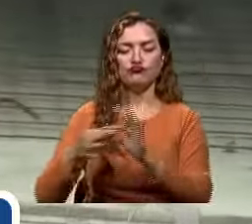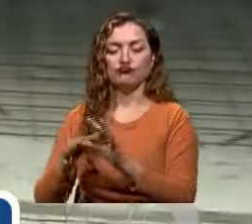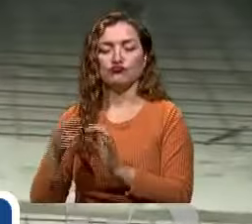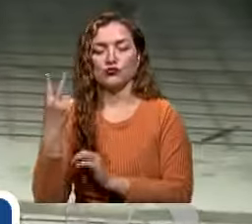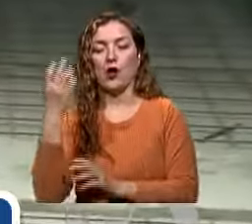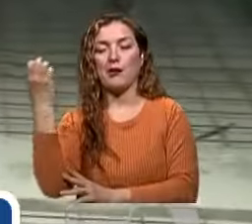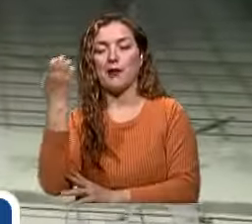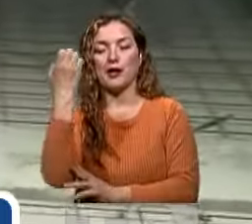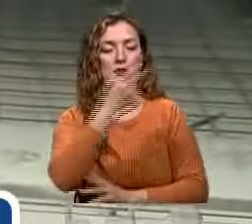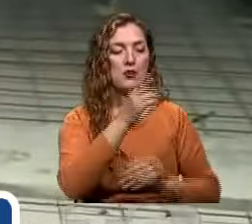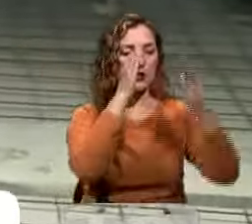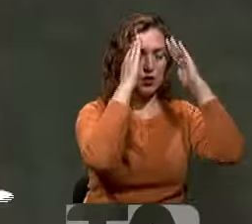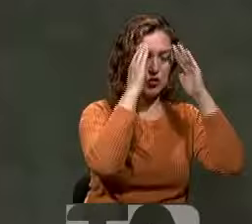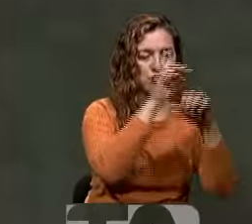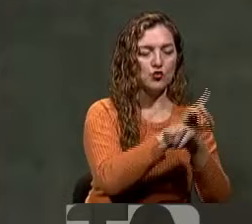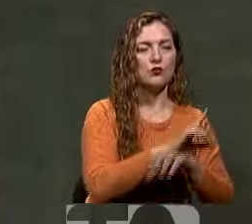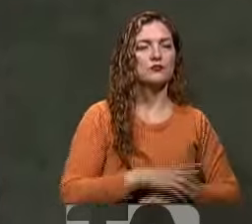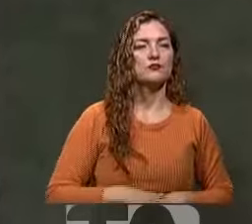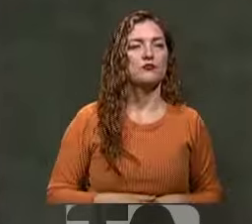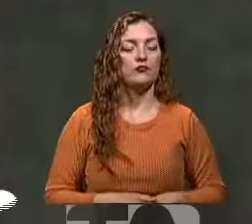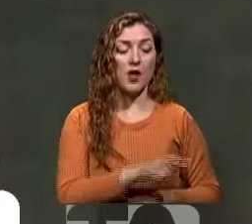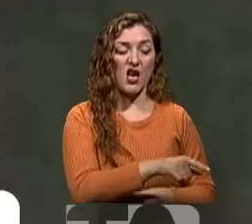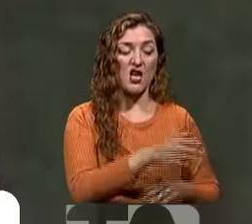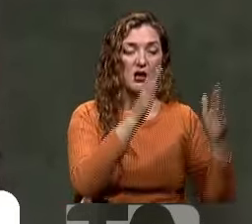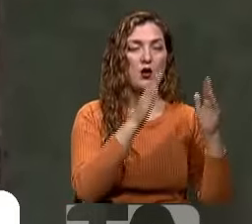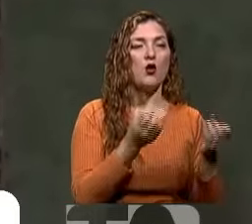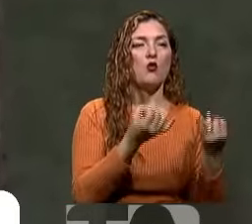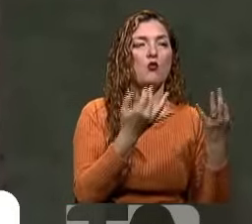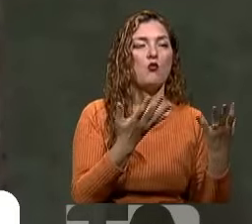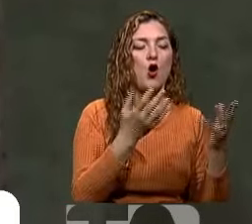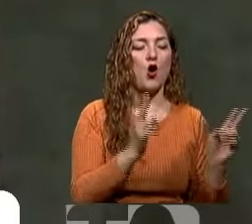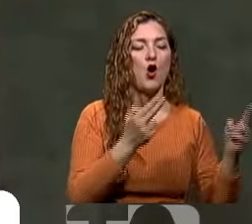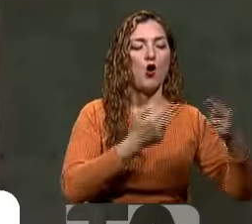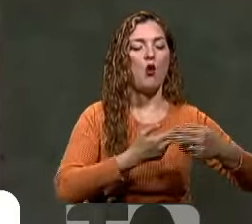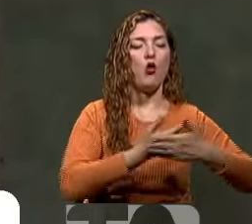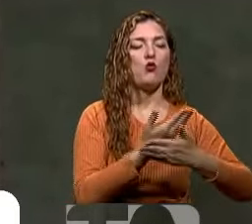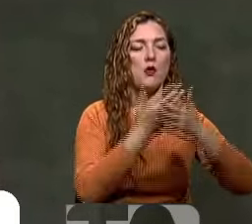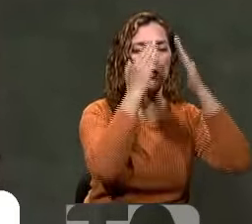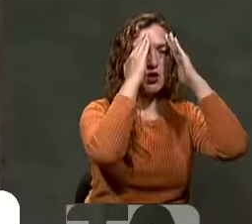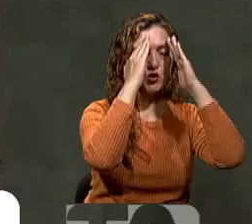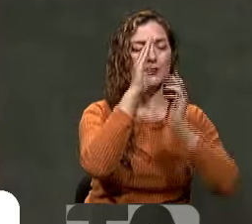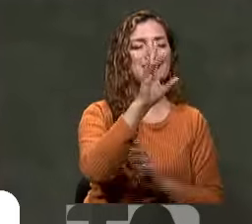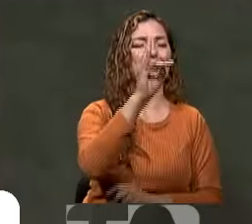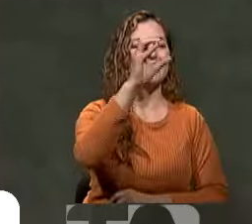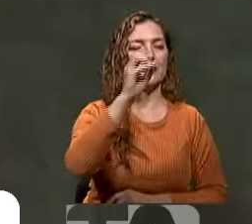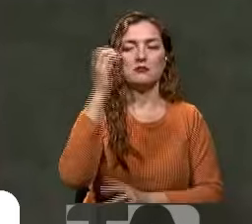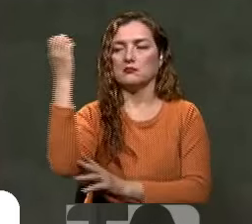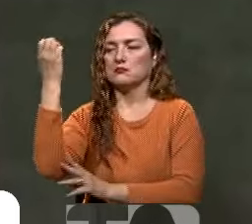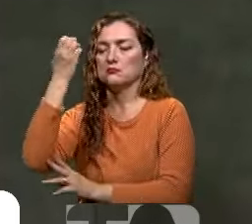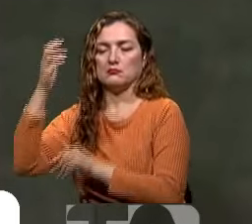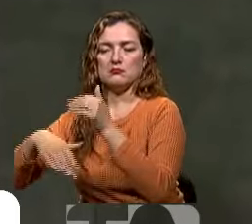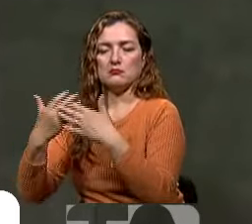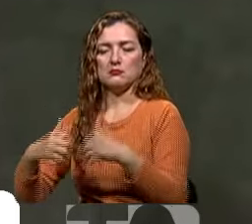de emergencias y consulta externa. En consulta externa habrá 70 nuevos consultorios y en emergencia pues todas las áreas